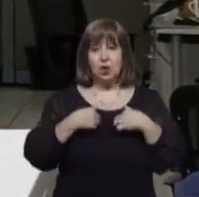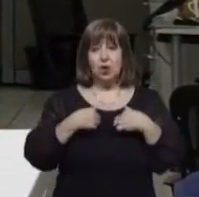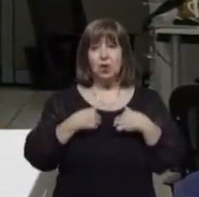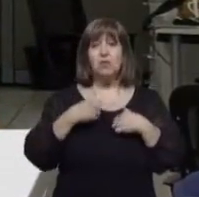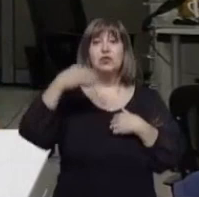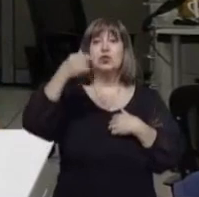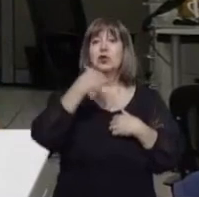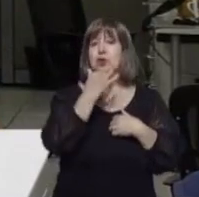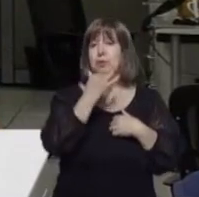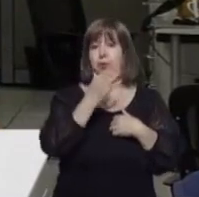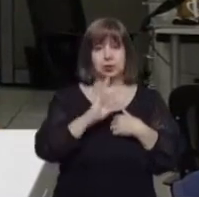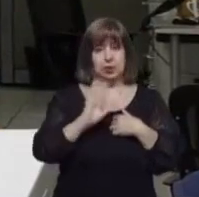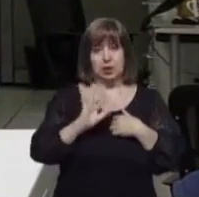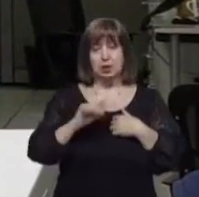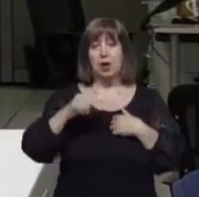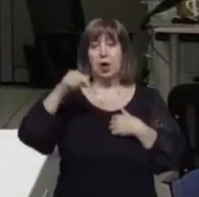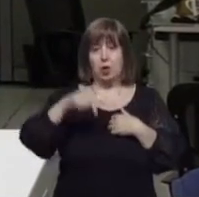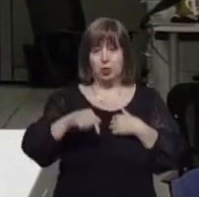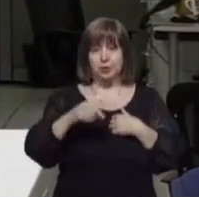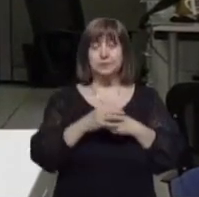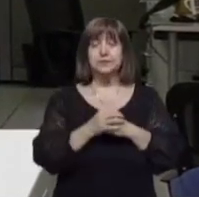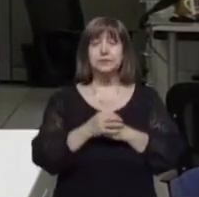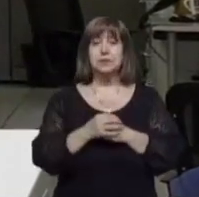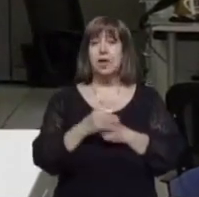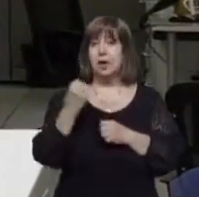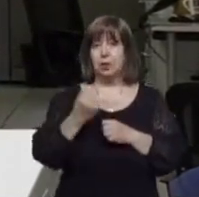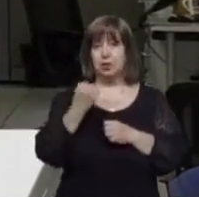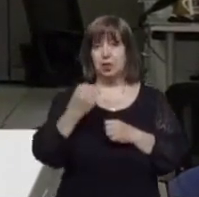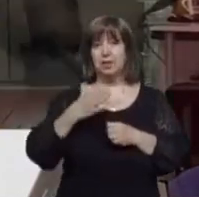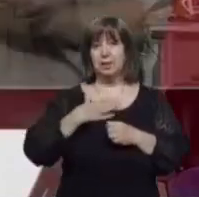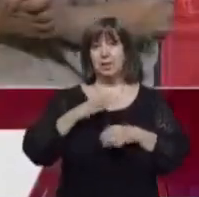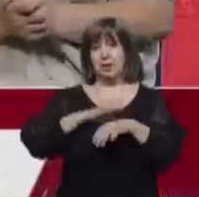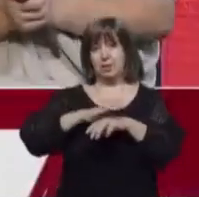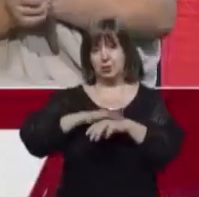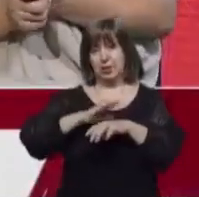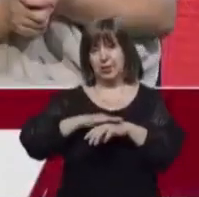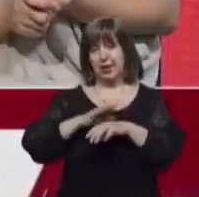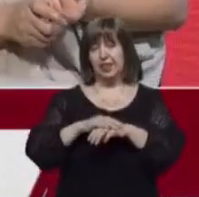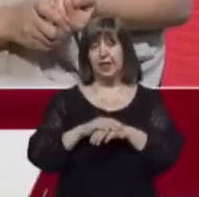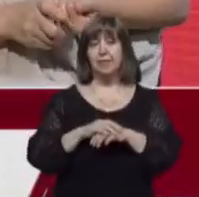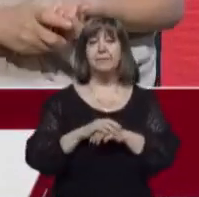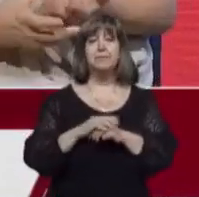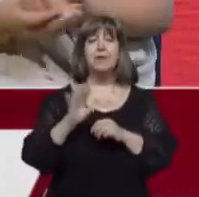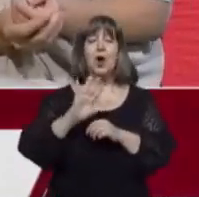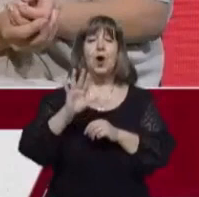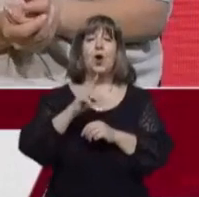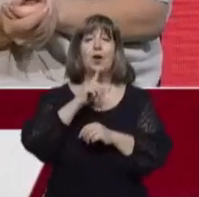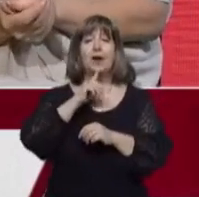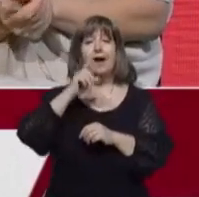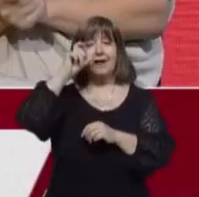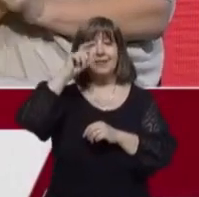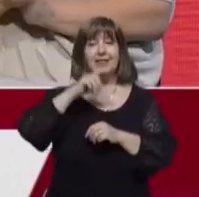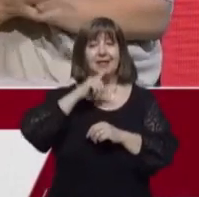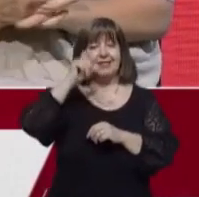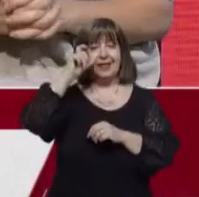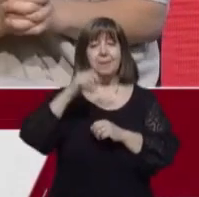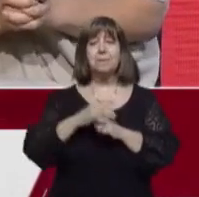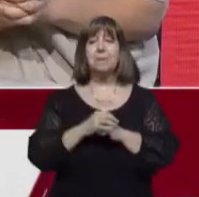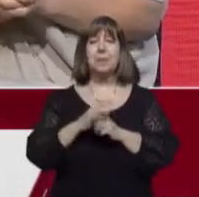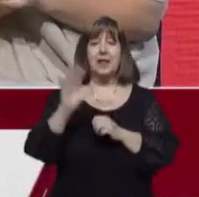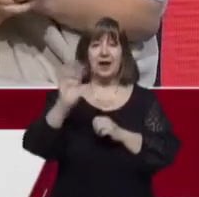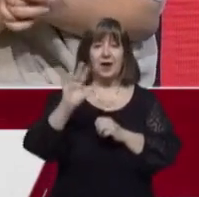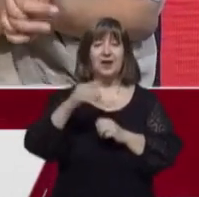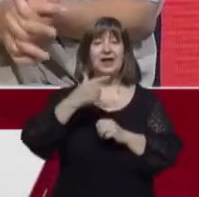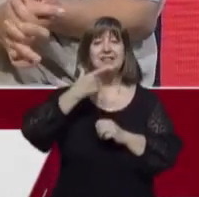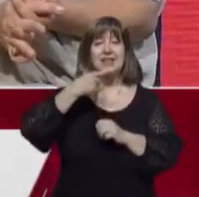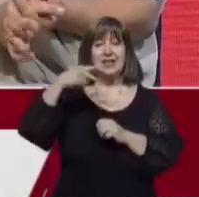que va a pasar. Marisol. ¿Las está escuchando la subdirectora? ¿Cómo te va? De este lado, Sergio y Noelia, te saludamos. Hola,